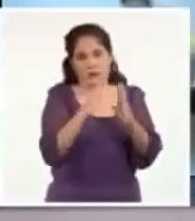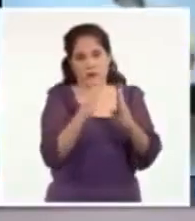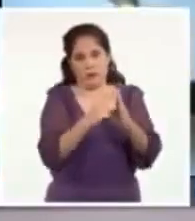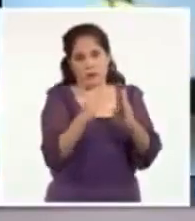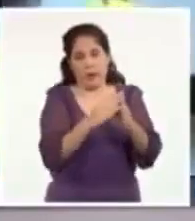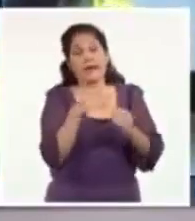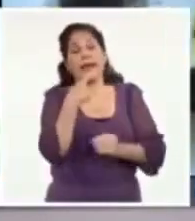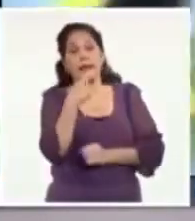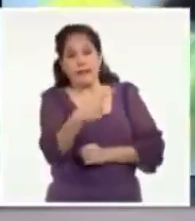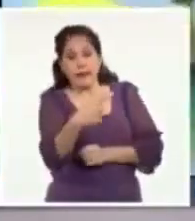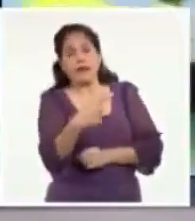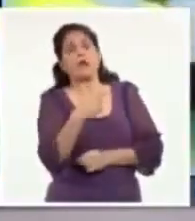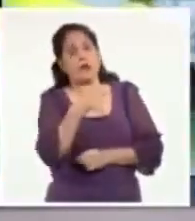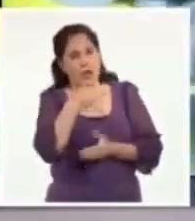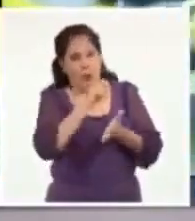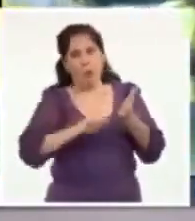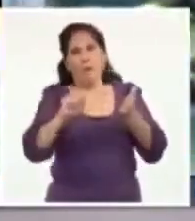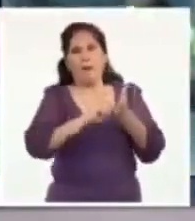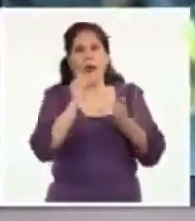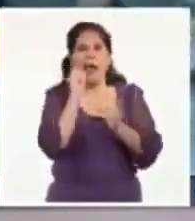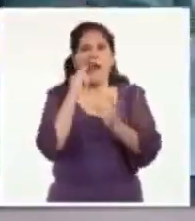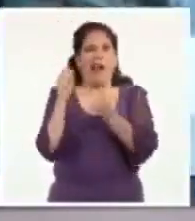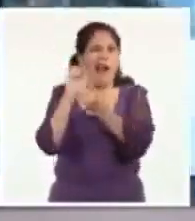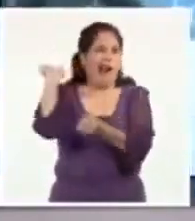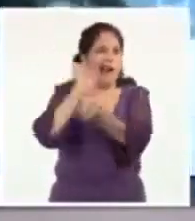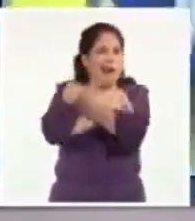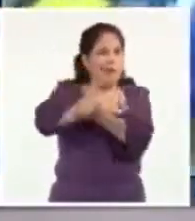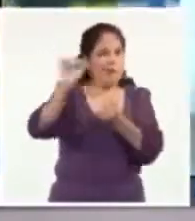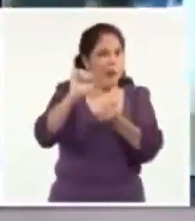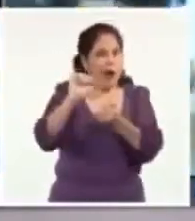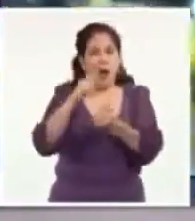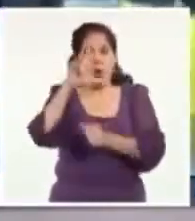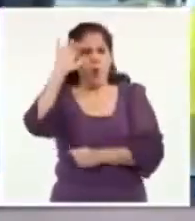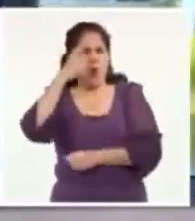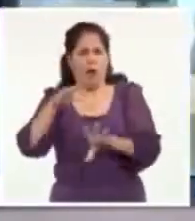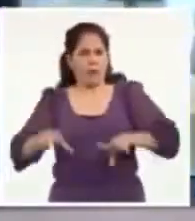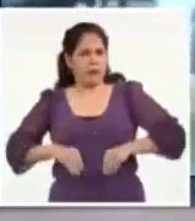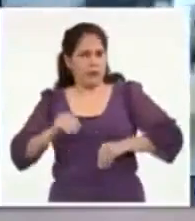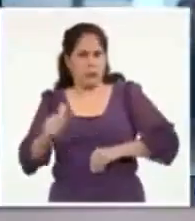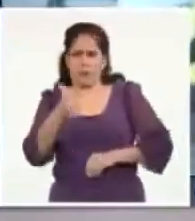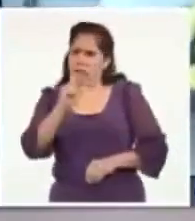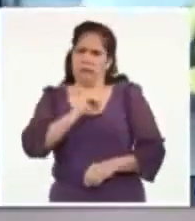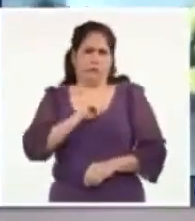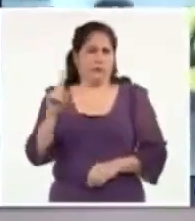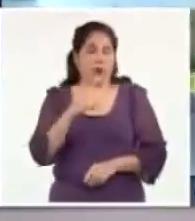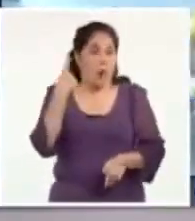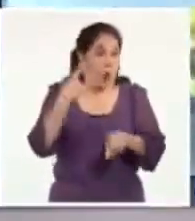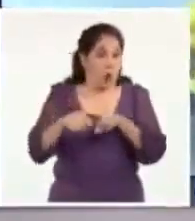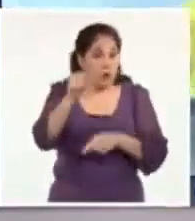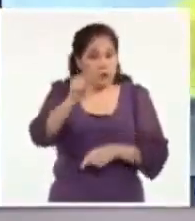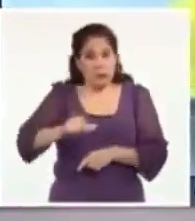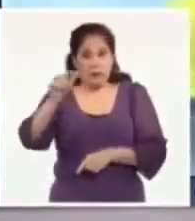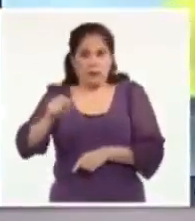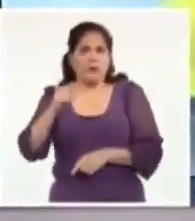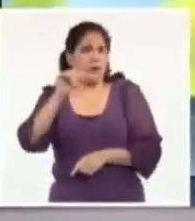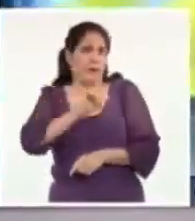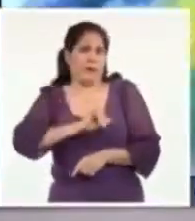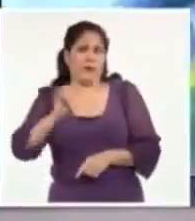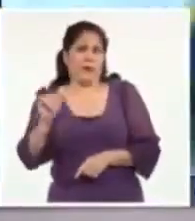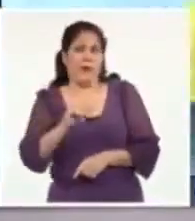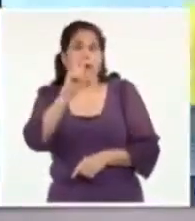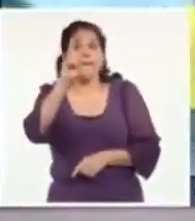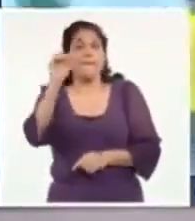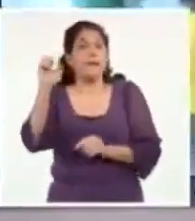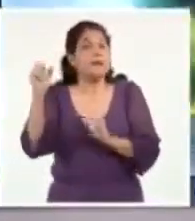confesó que tenía más de un plan de Sabotaje para impedir la investidura del ula y como este señor unos veinte mil seguidores que esto es un cálculo